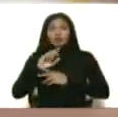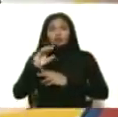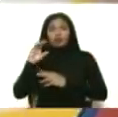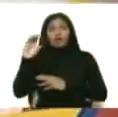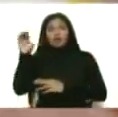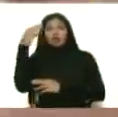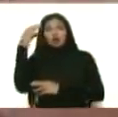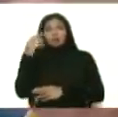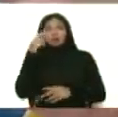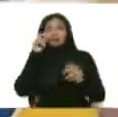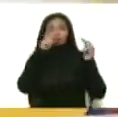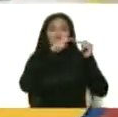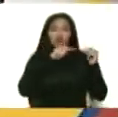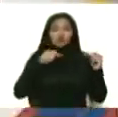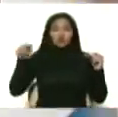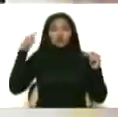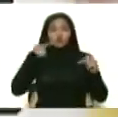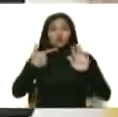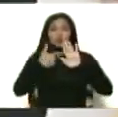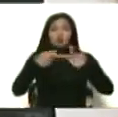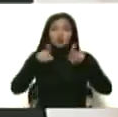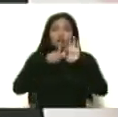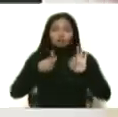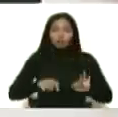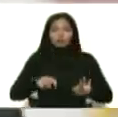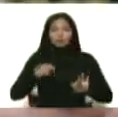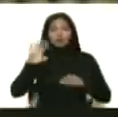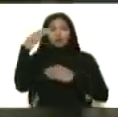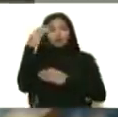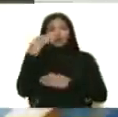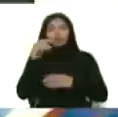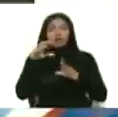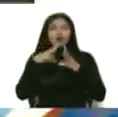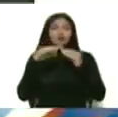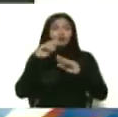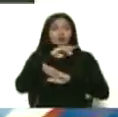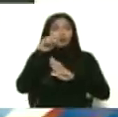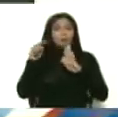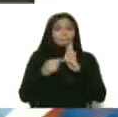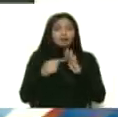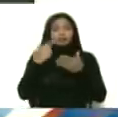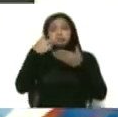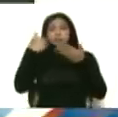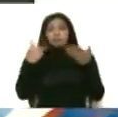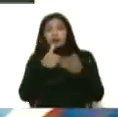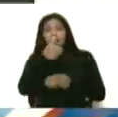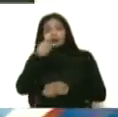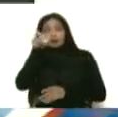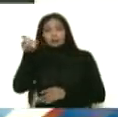curva de crecimiento exponencial como en efecto está ocurriendo en Colombia, con todo y el subregistro de los casos.